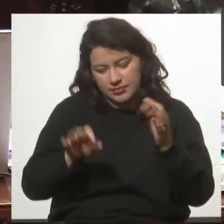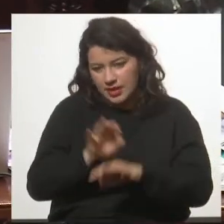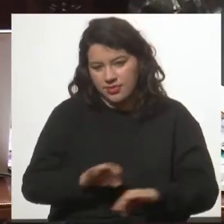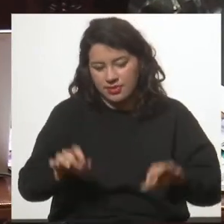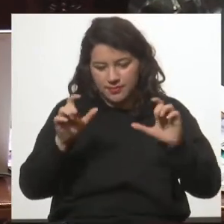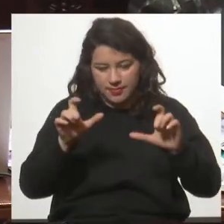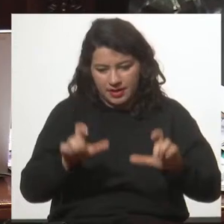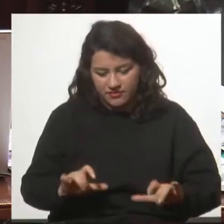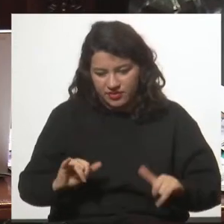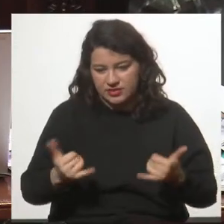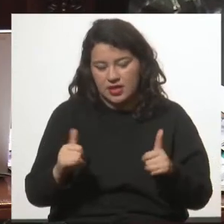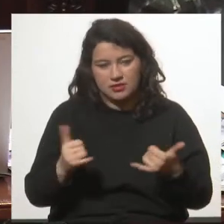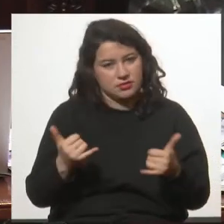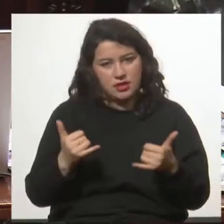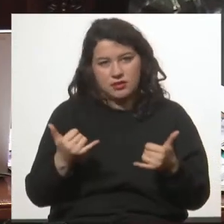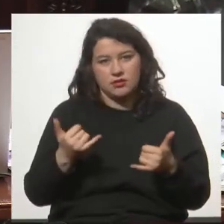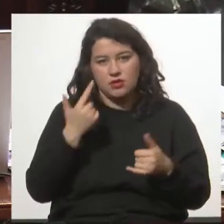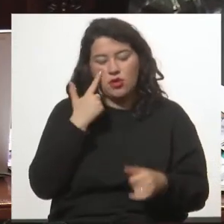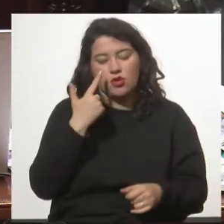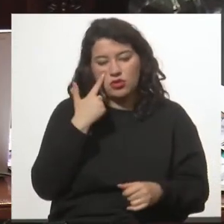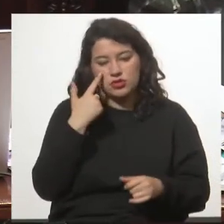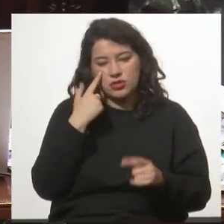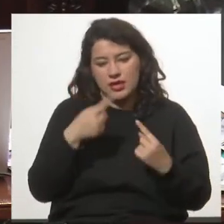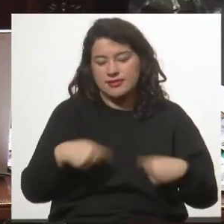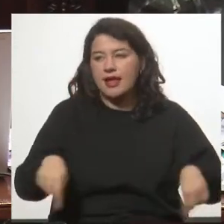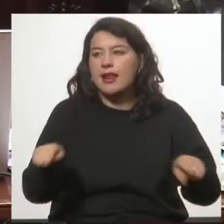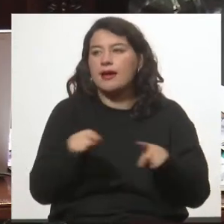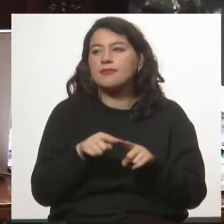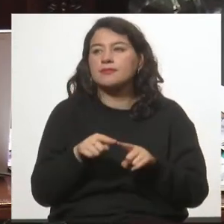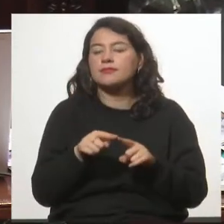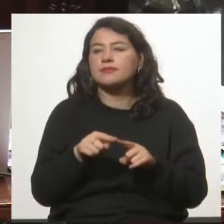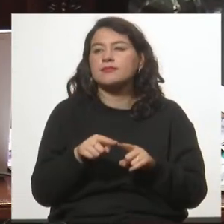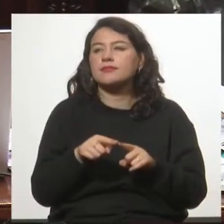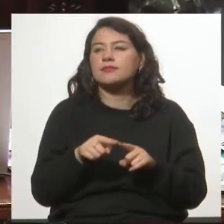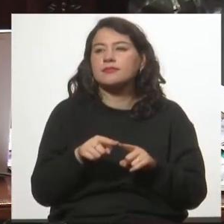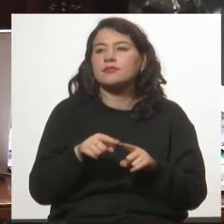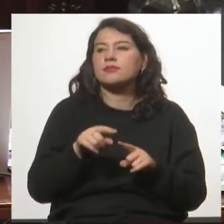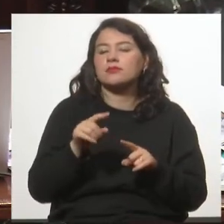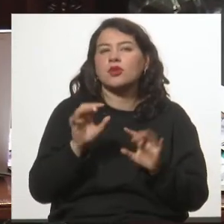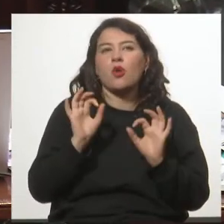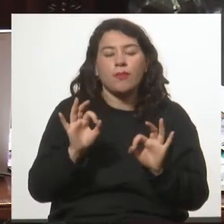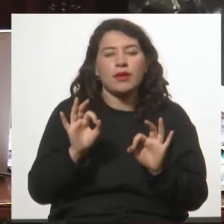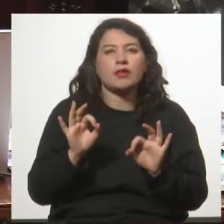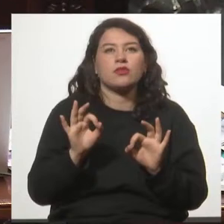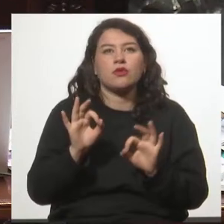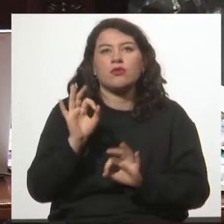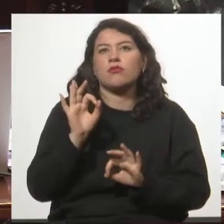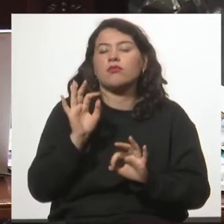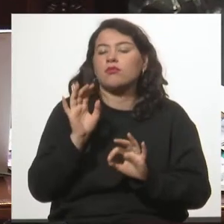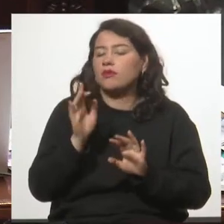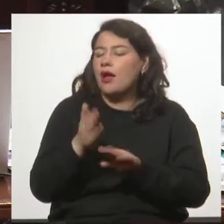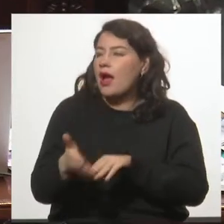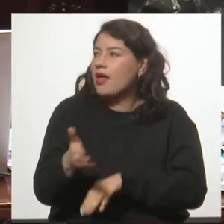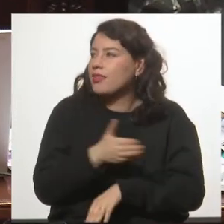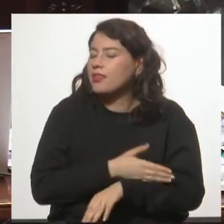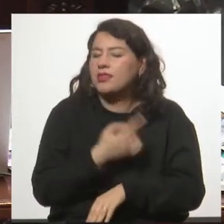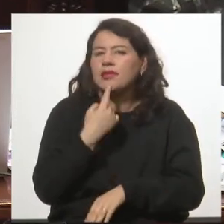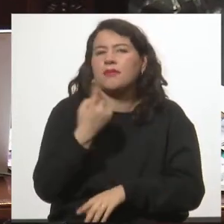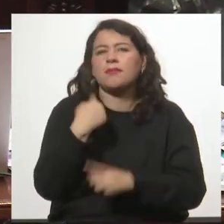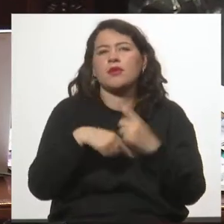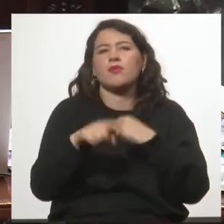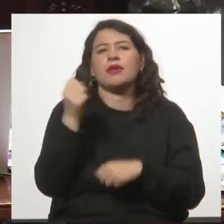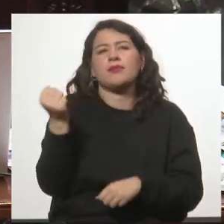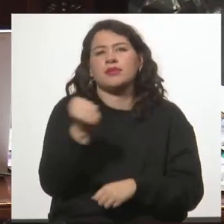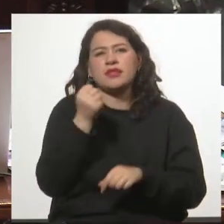párrafos que ya se conocieron en sala fue por unanimidad como también se dijo pero hay algo muy